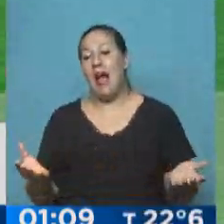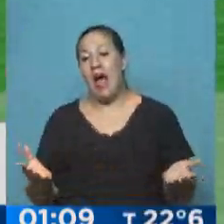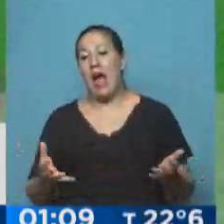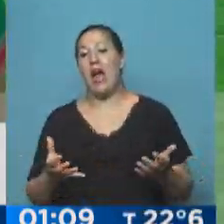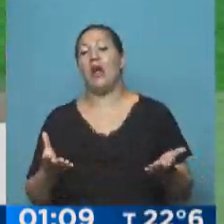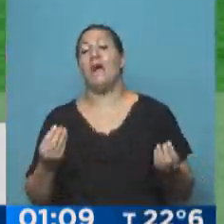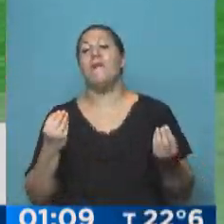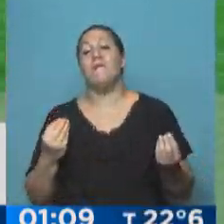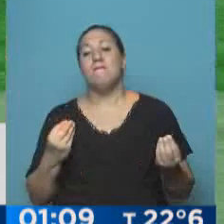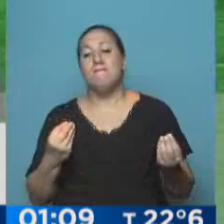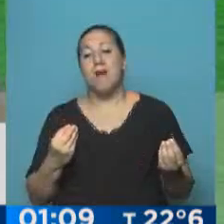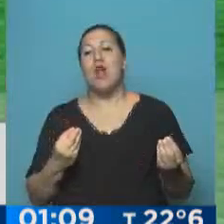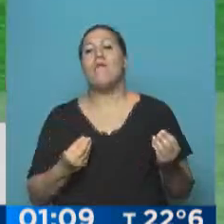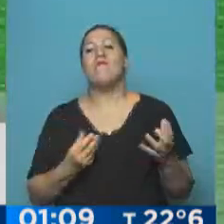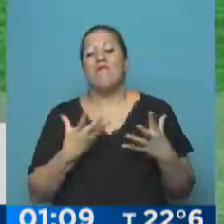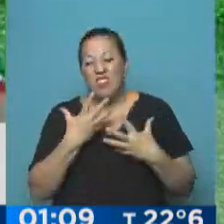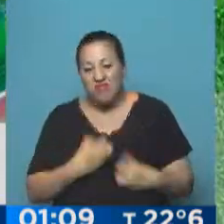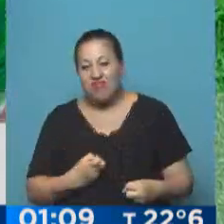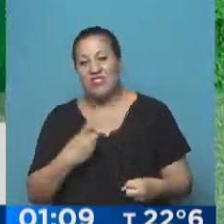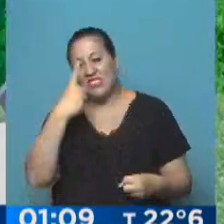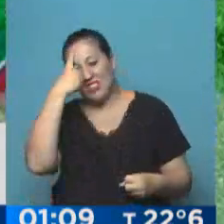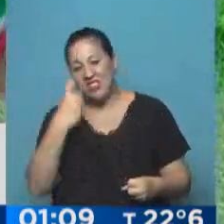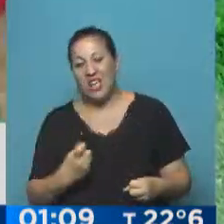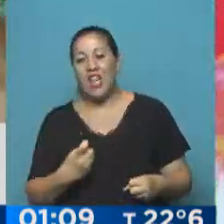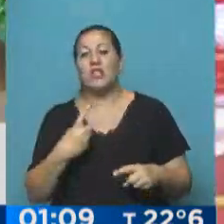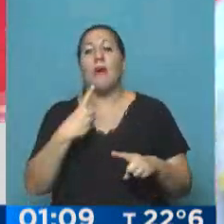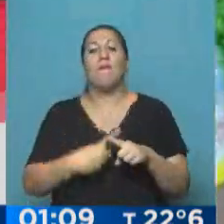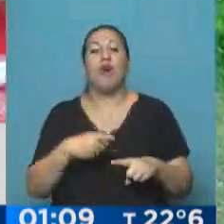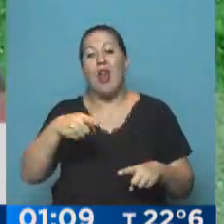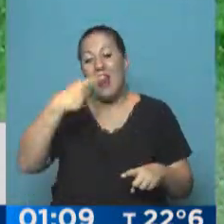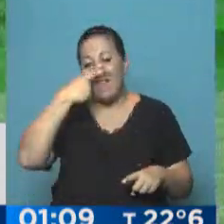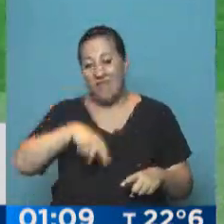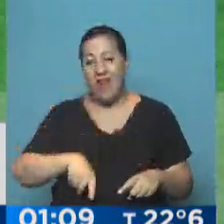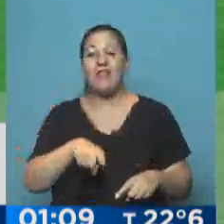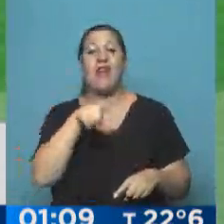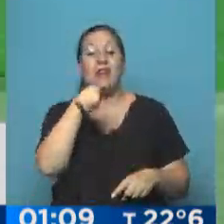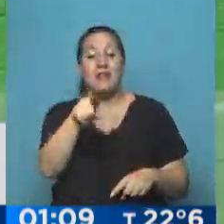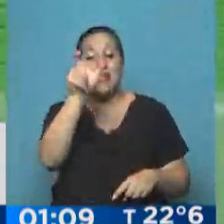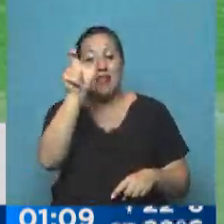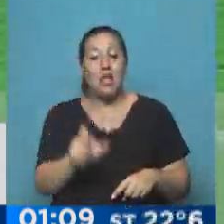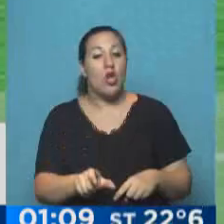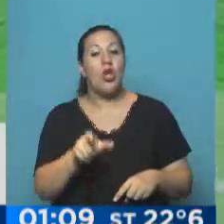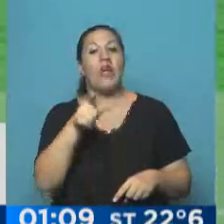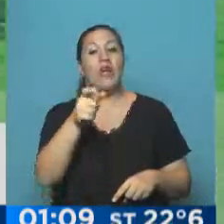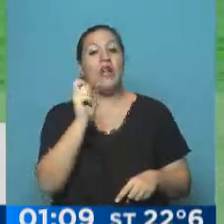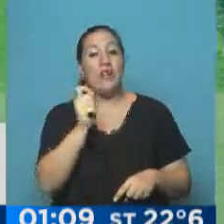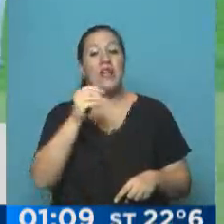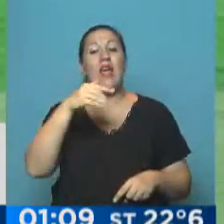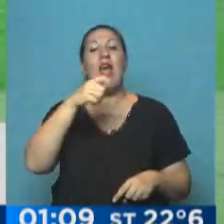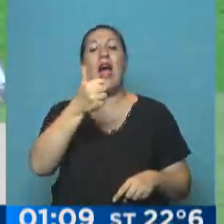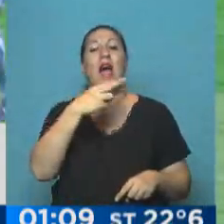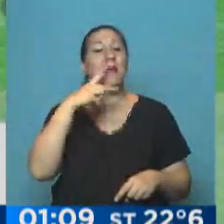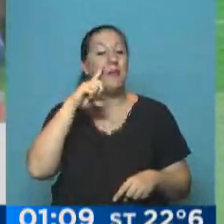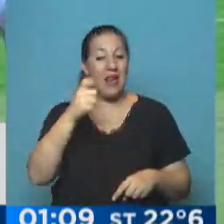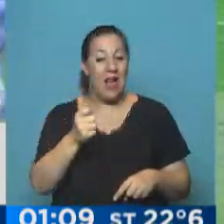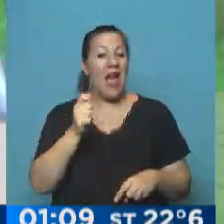se fueron, no decepcionados, pero sí muy tristes después de lo que fue esta final. Y este es el hombre clave para Huracán. Ramón Guanchope Ávila, a